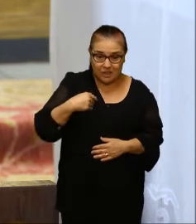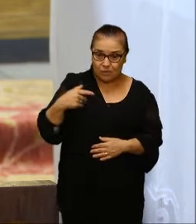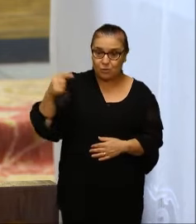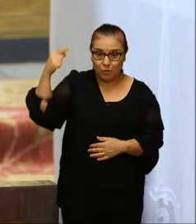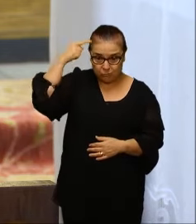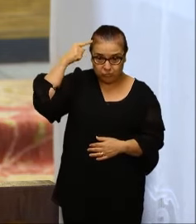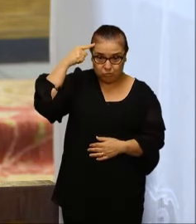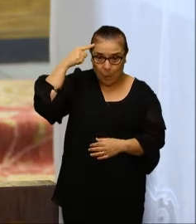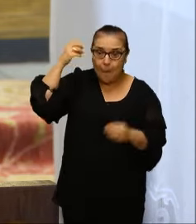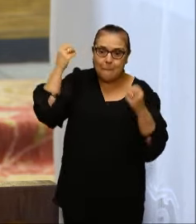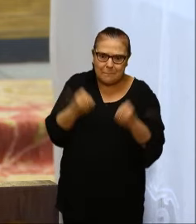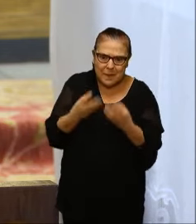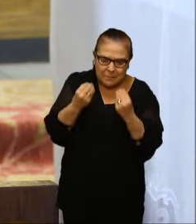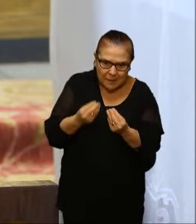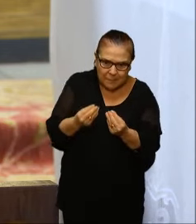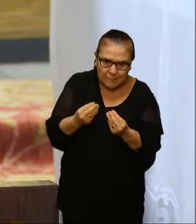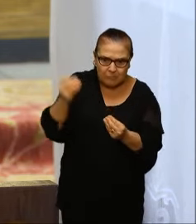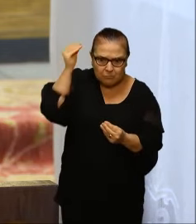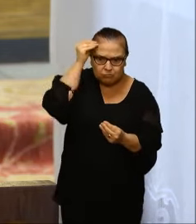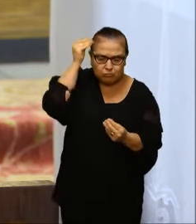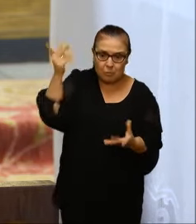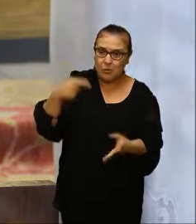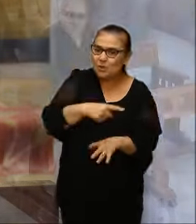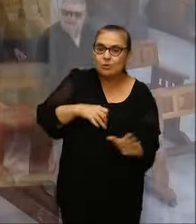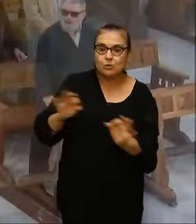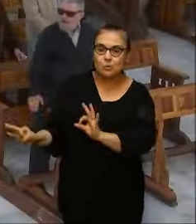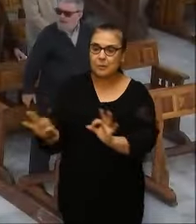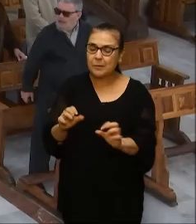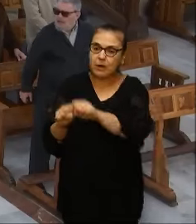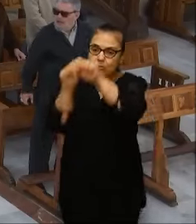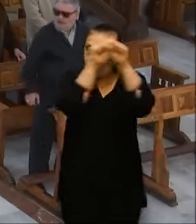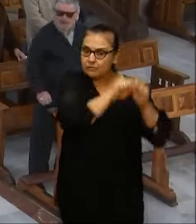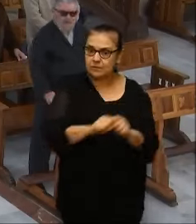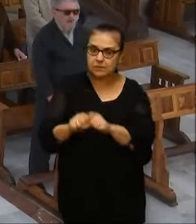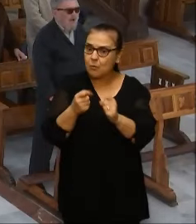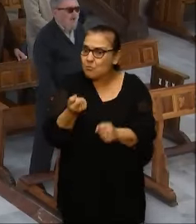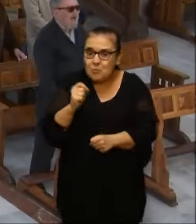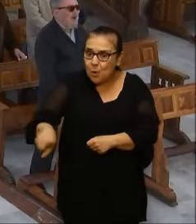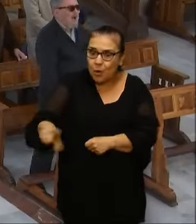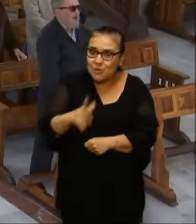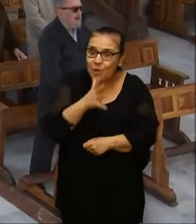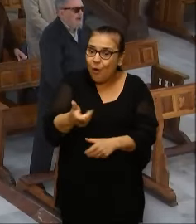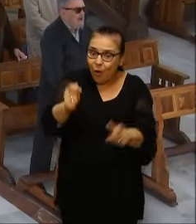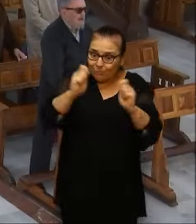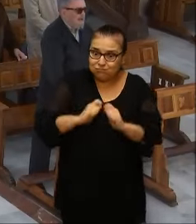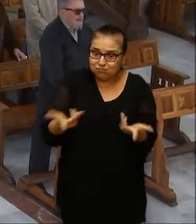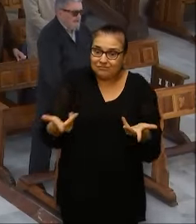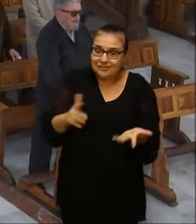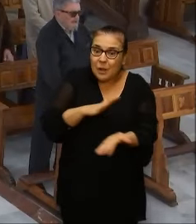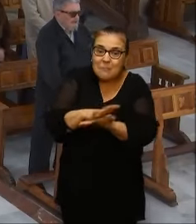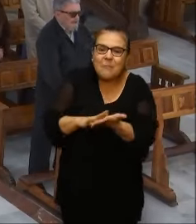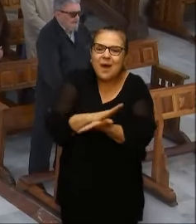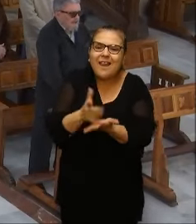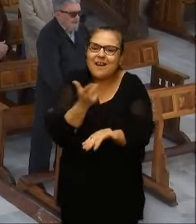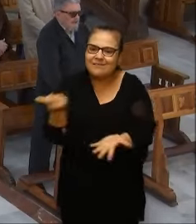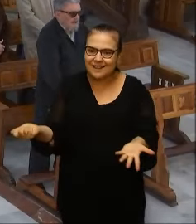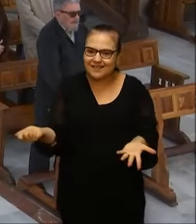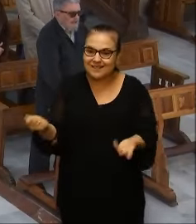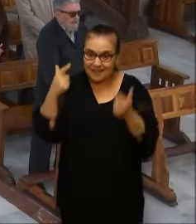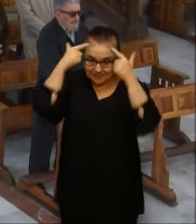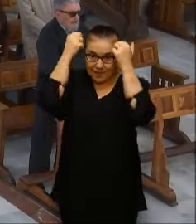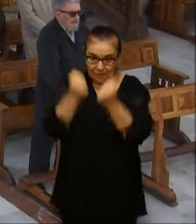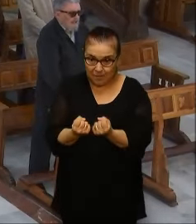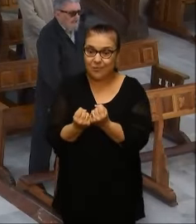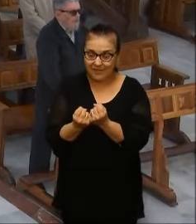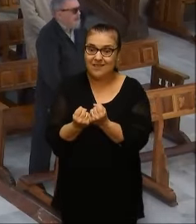cabeza que no tenéis que preparar vuestra defensa, porque yo os daré palabras y sabiduría a las